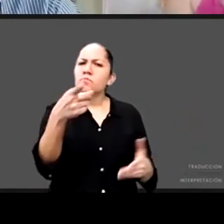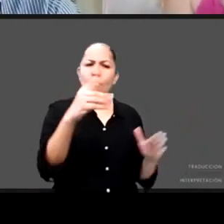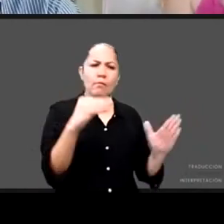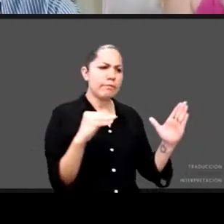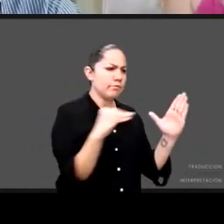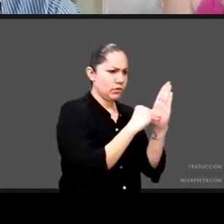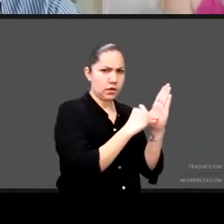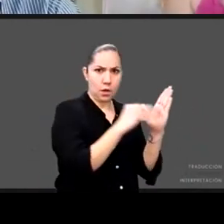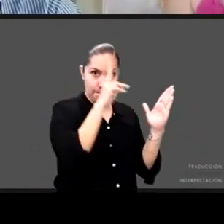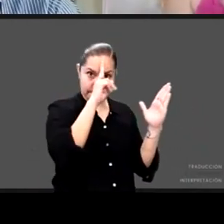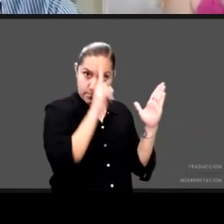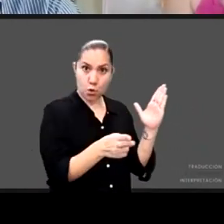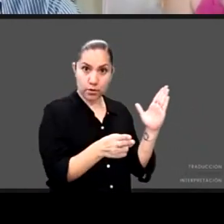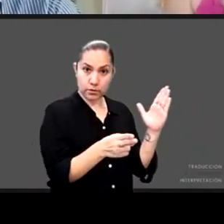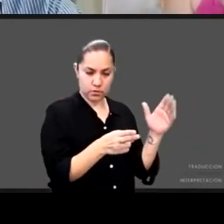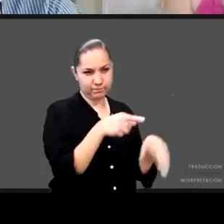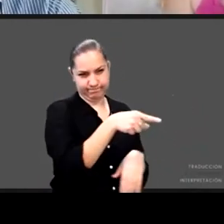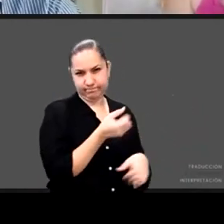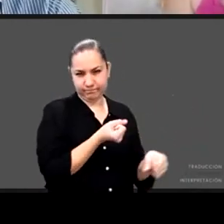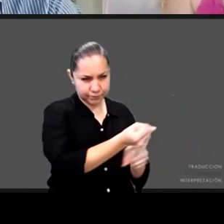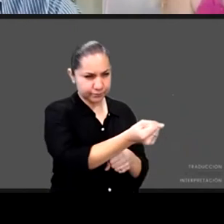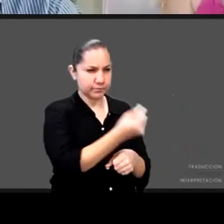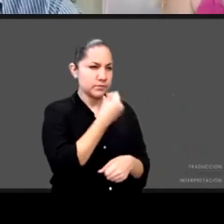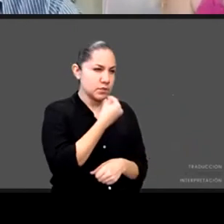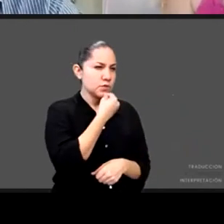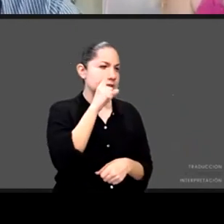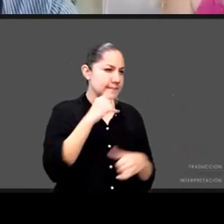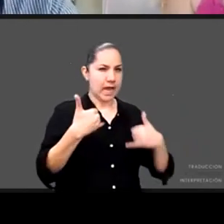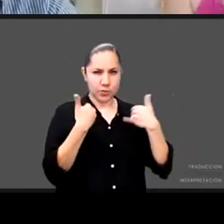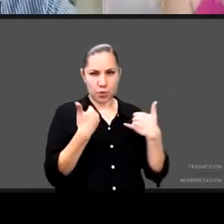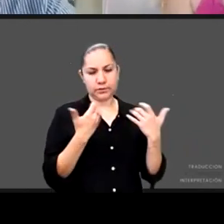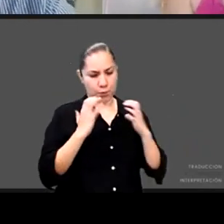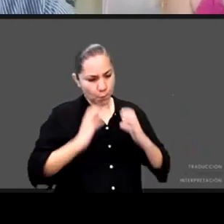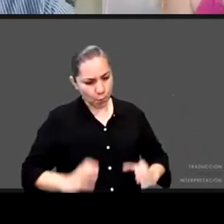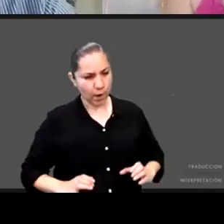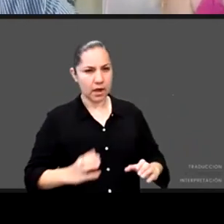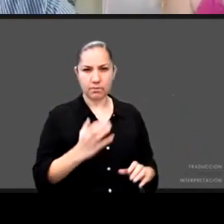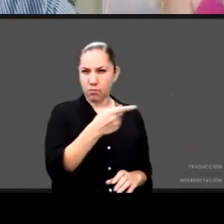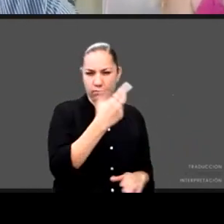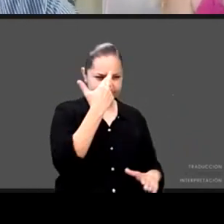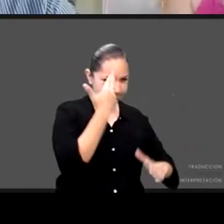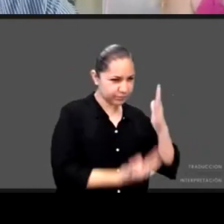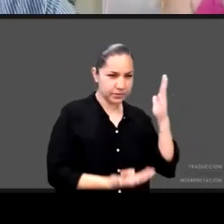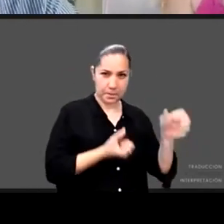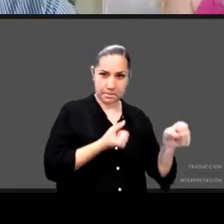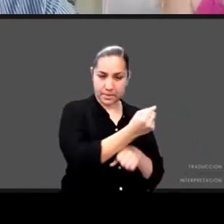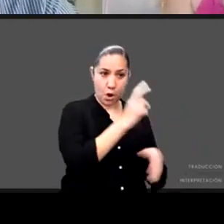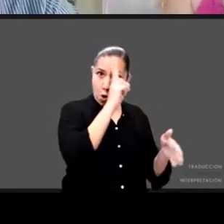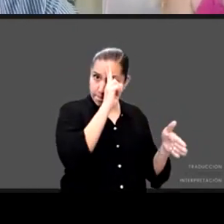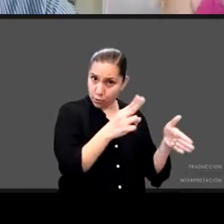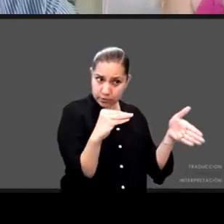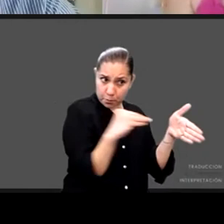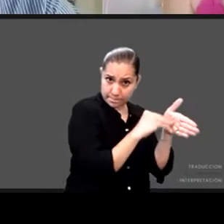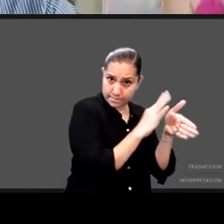explícitamente el castigo corporal y los tratos humillantes, tendría también que actuar en consecuencia y